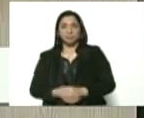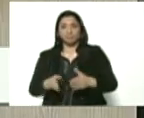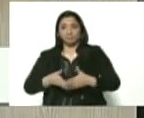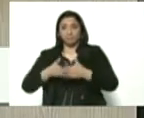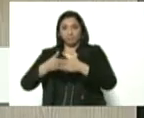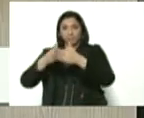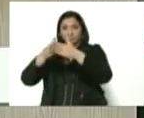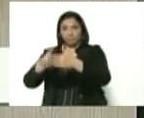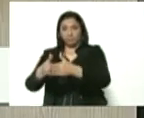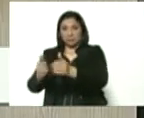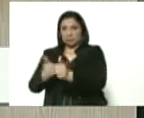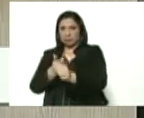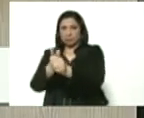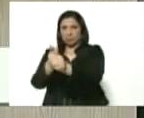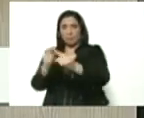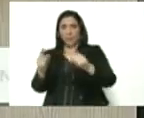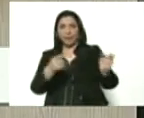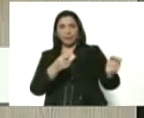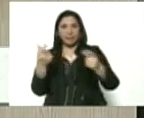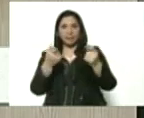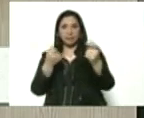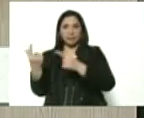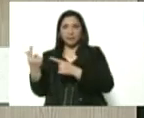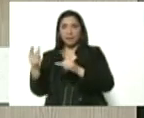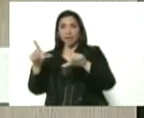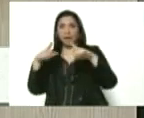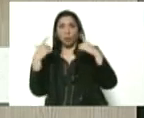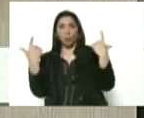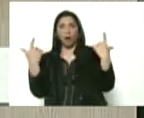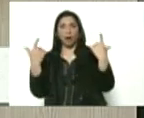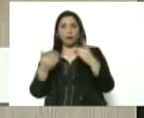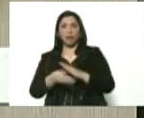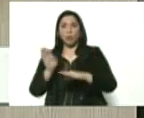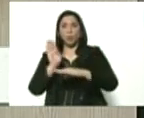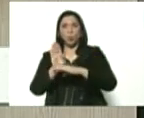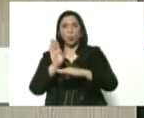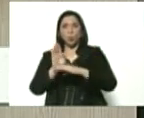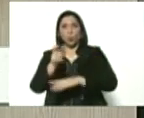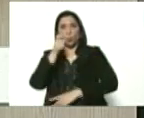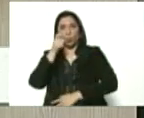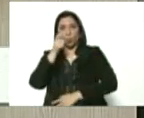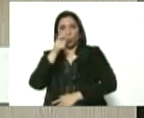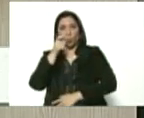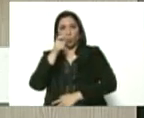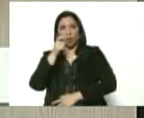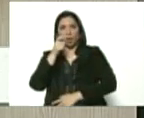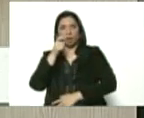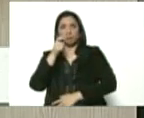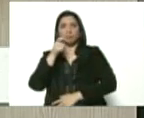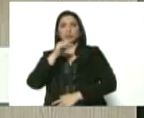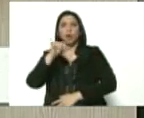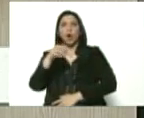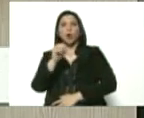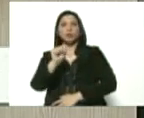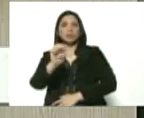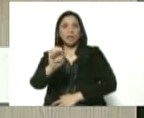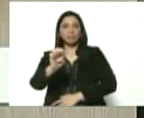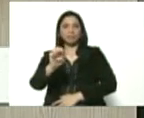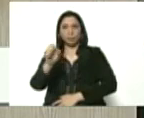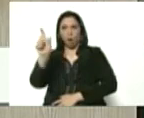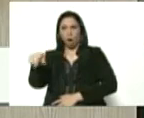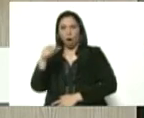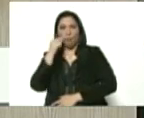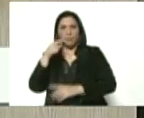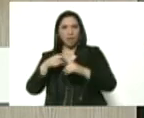Pantera para desembarcar en La Guaira bajo el amparo de José Alberto Socorro Hernández, y